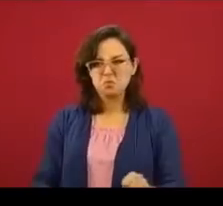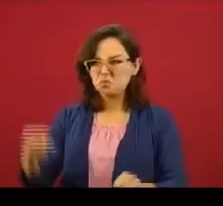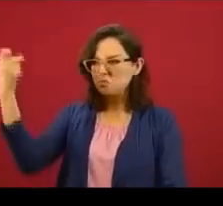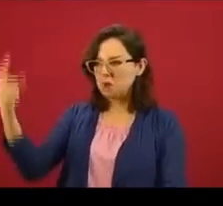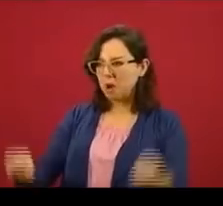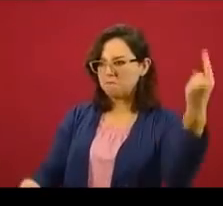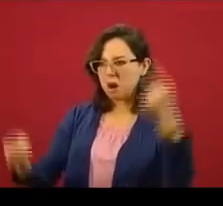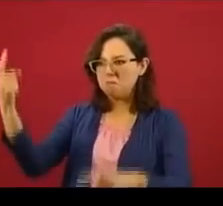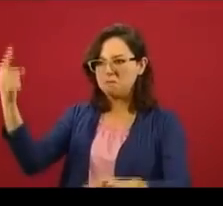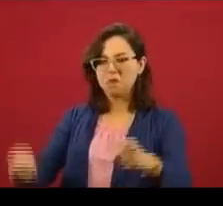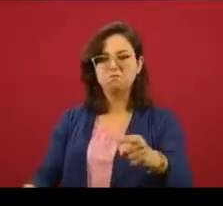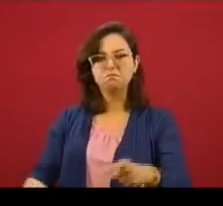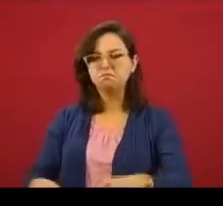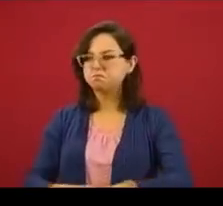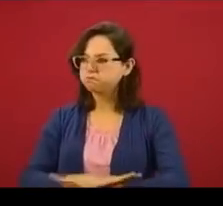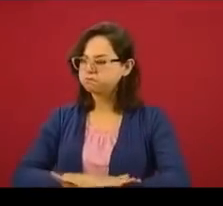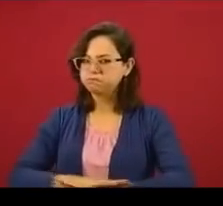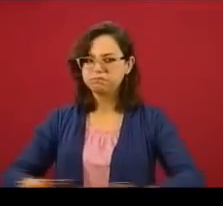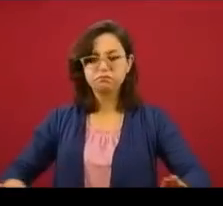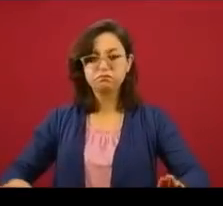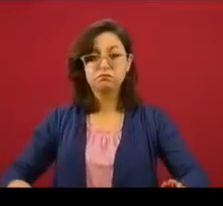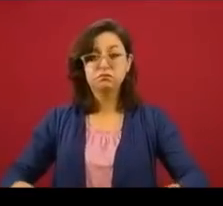autoritarismo se pudo